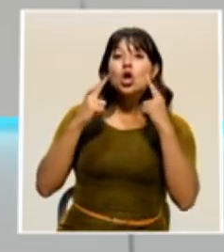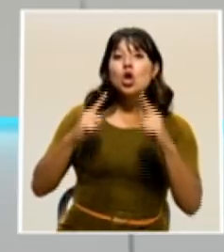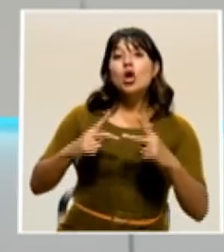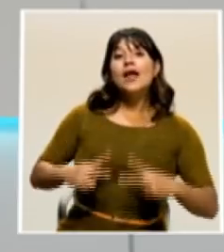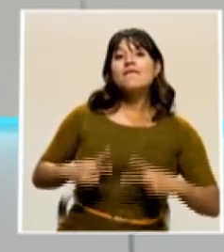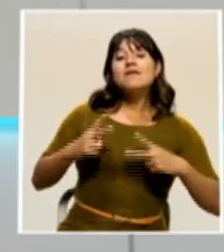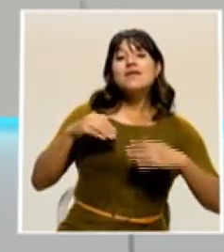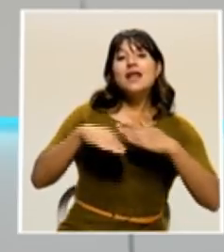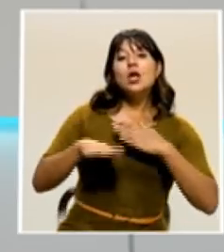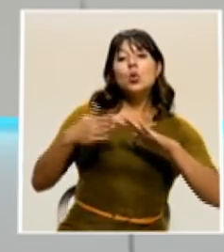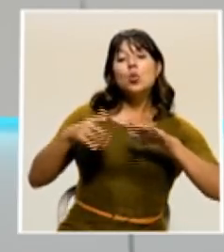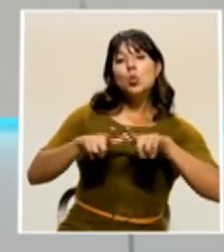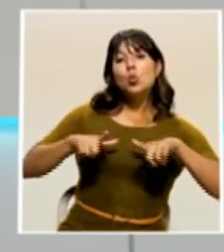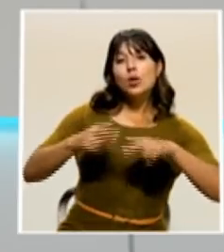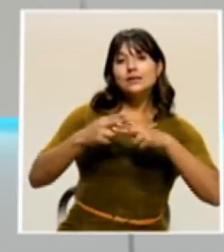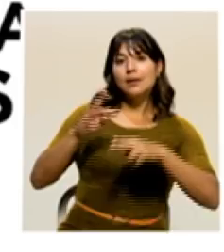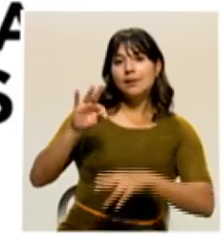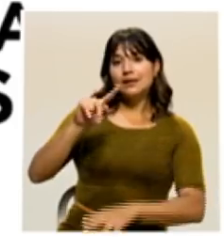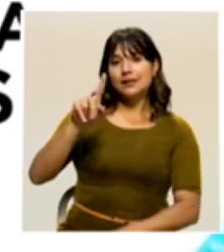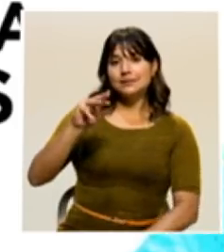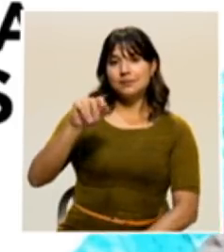Tasmania.